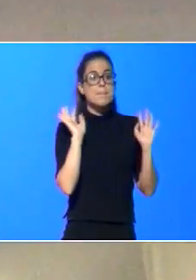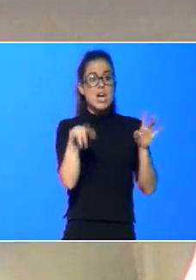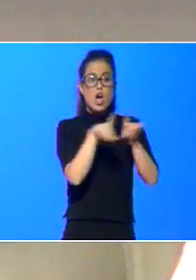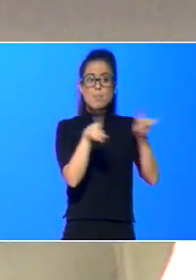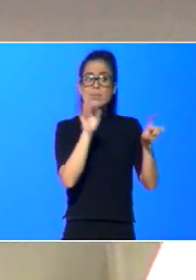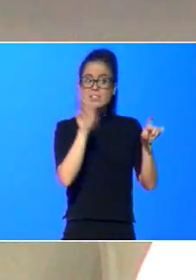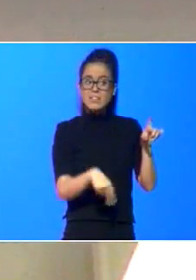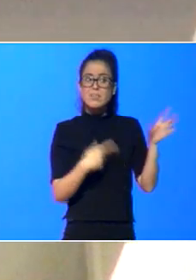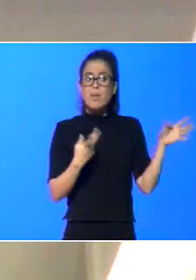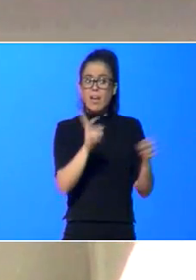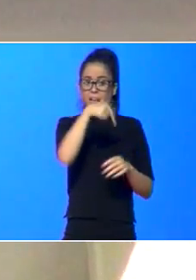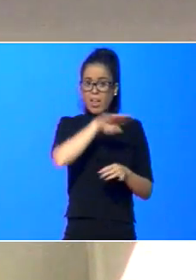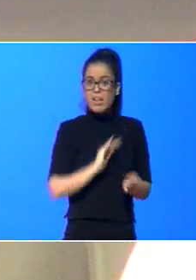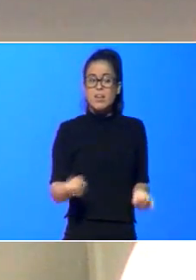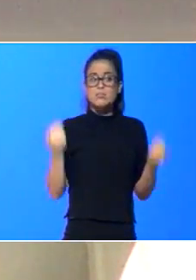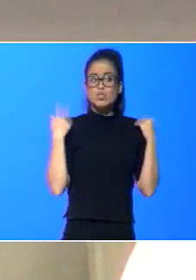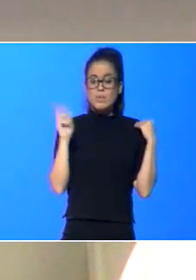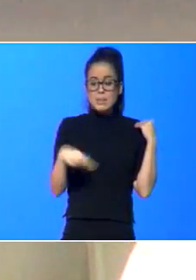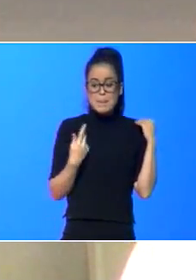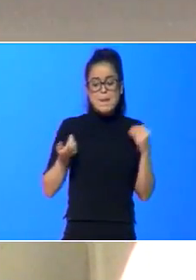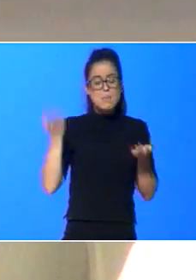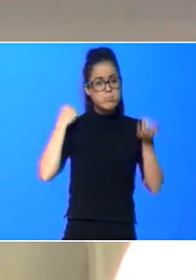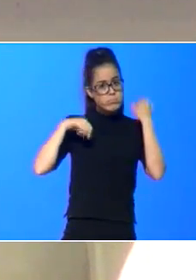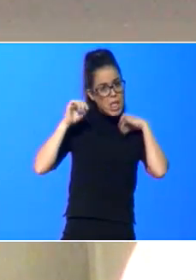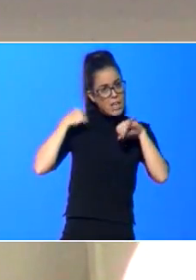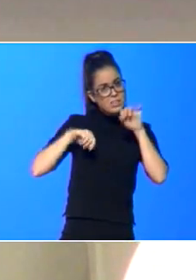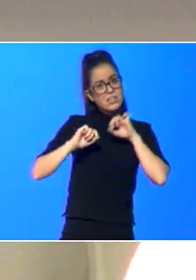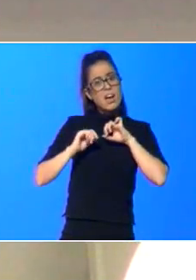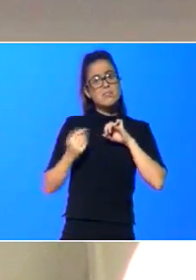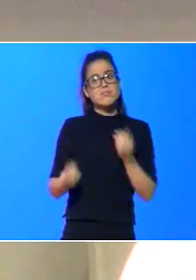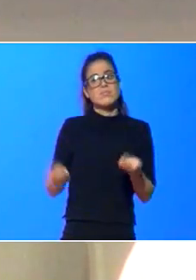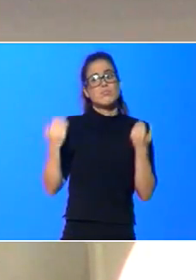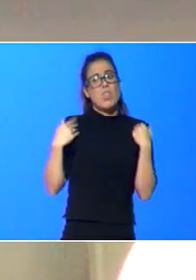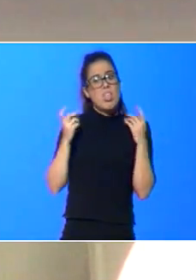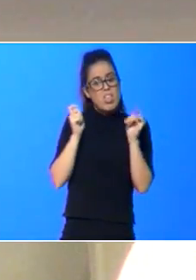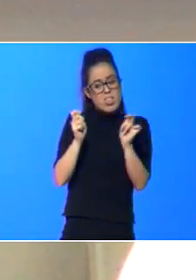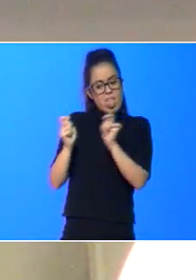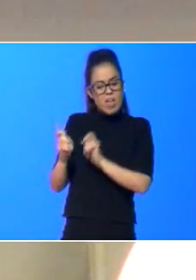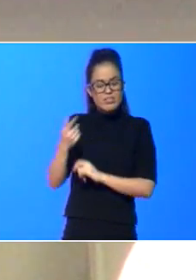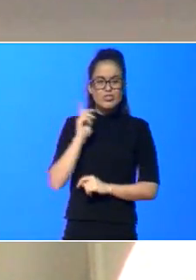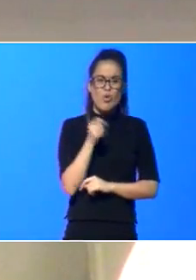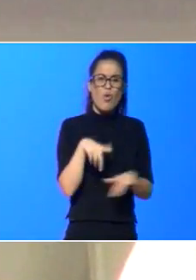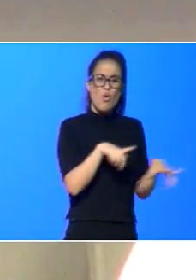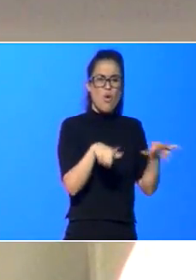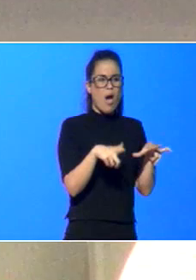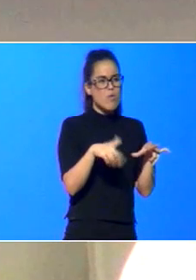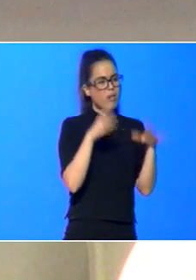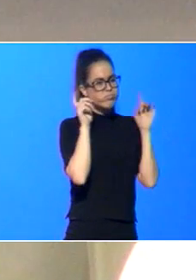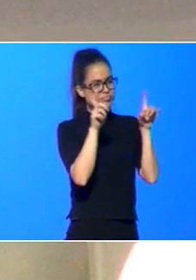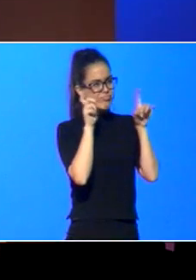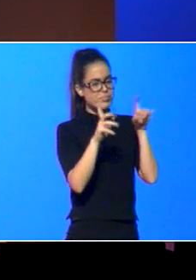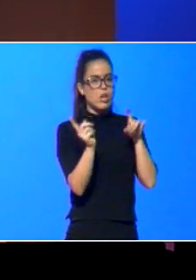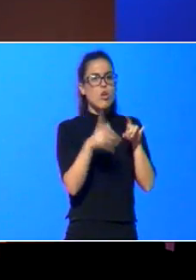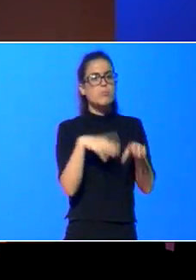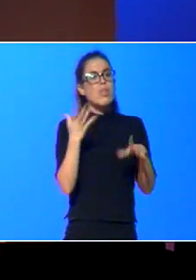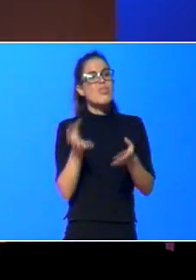empezar con esas prácticas y para irnos acostumbrando a esa diversidad, no solo en el aula y en los centros laborales.